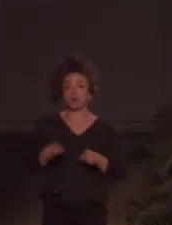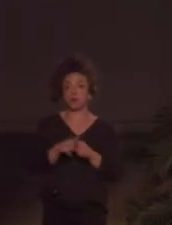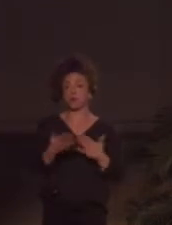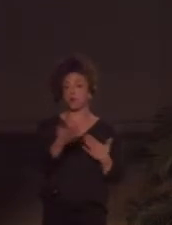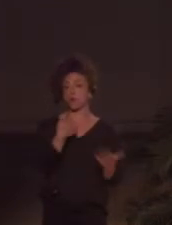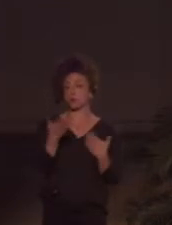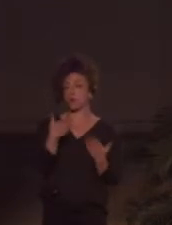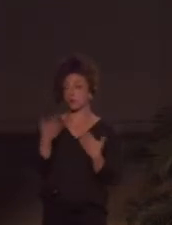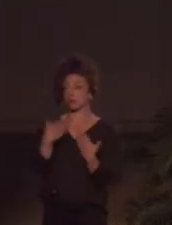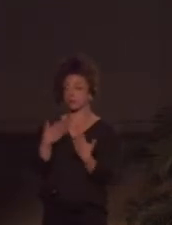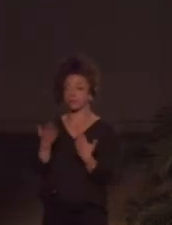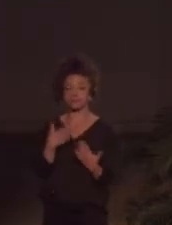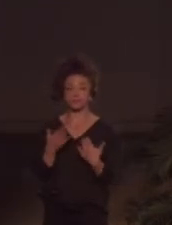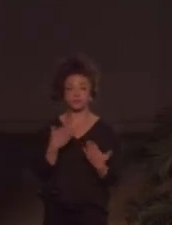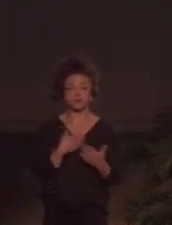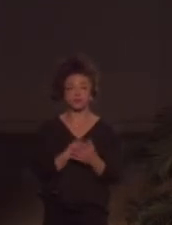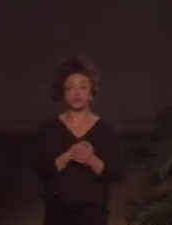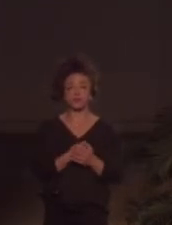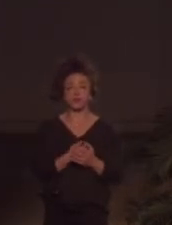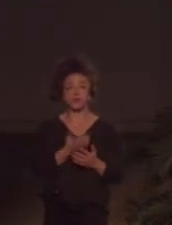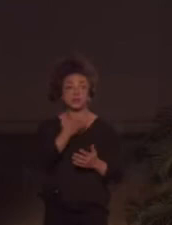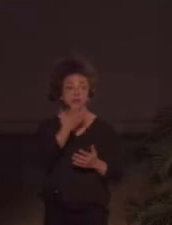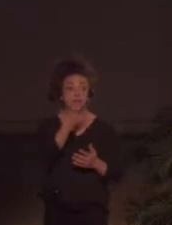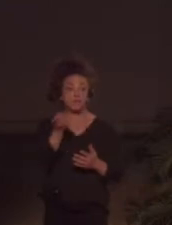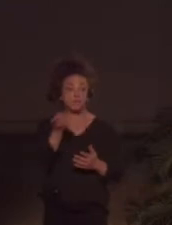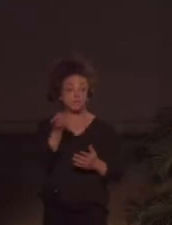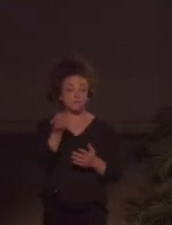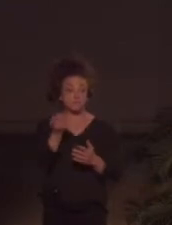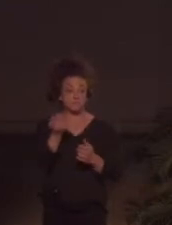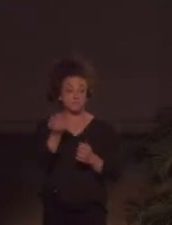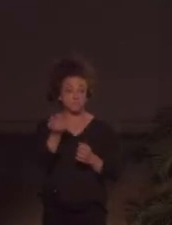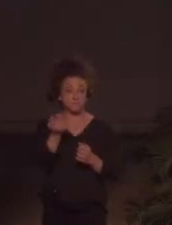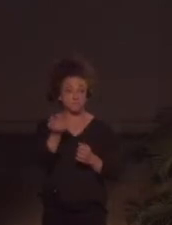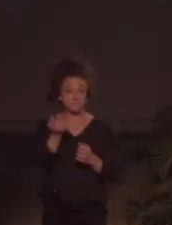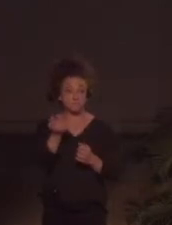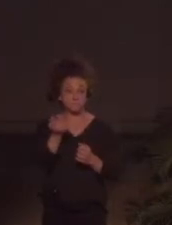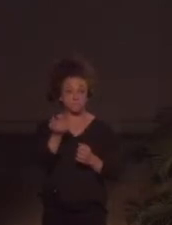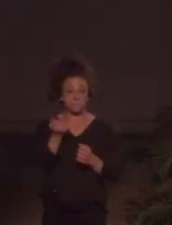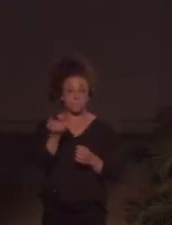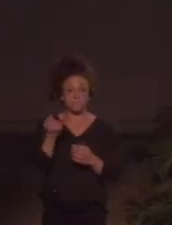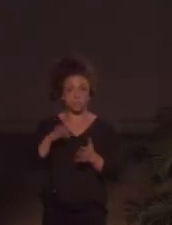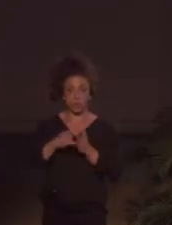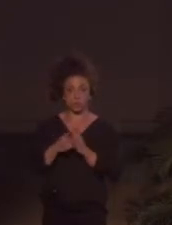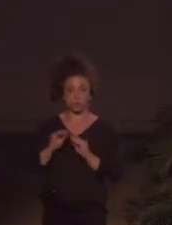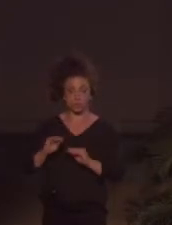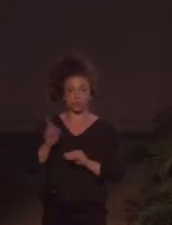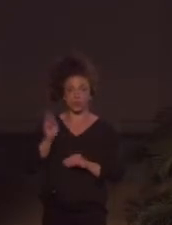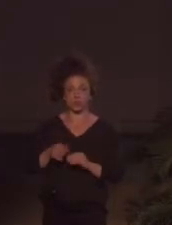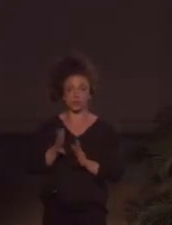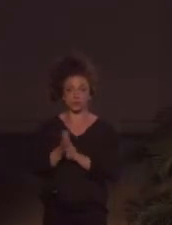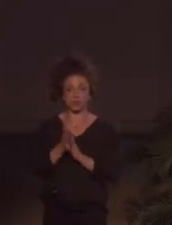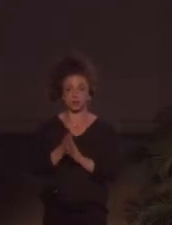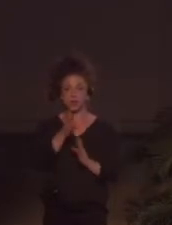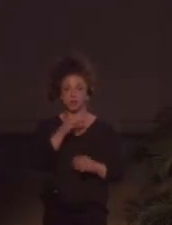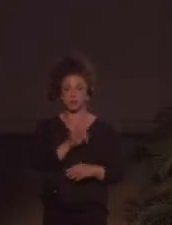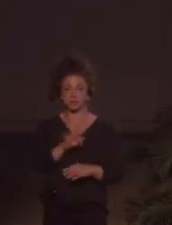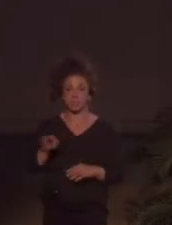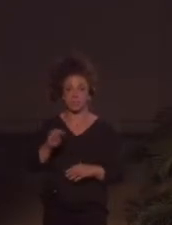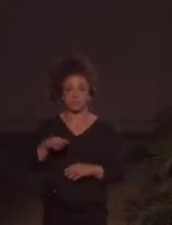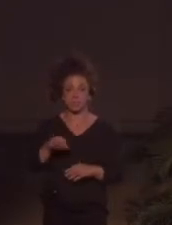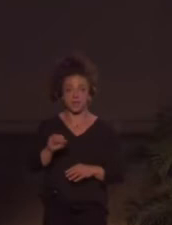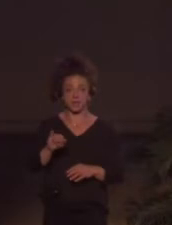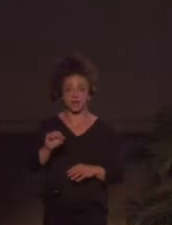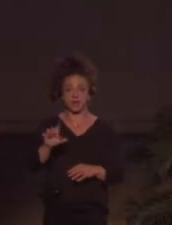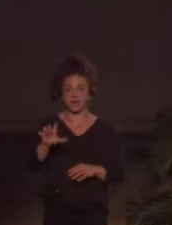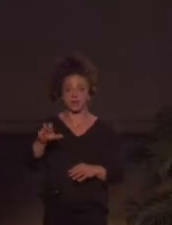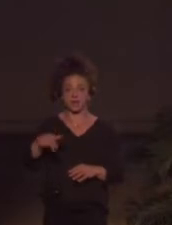zuen proiektuak aurkestera. Hasiko gara zurekin, Maialen, así que bueno, nahi dezuenean. Vale. Bueno,